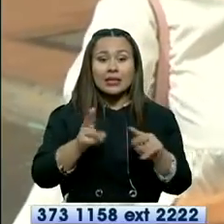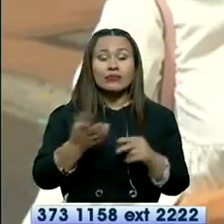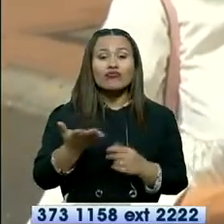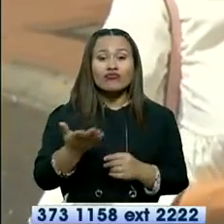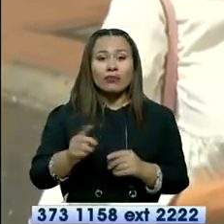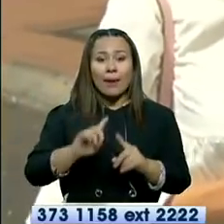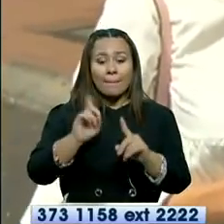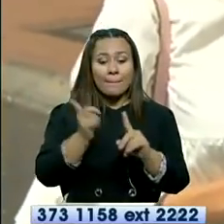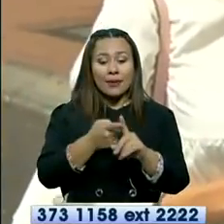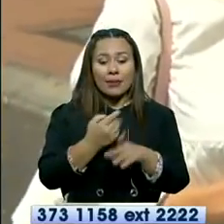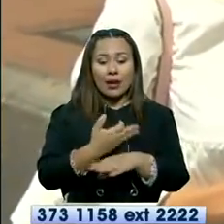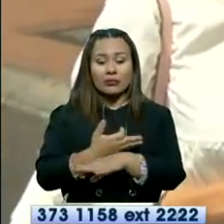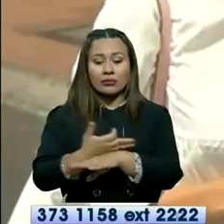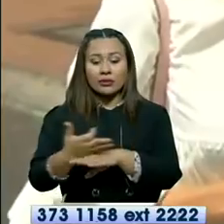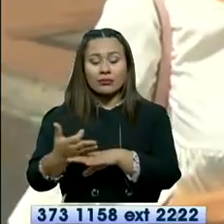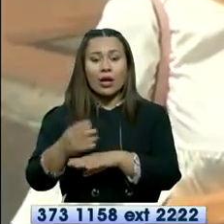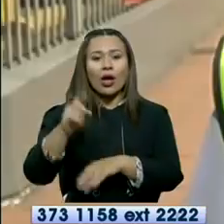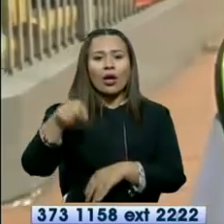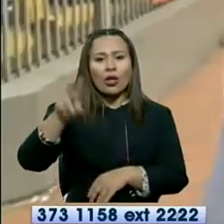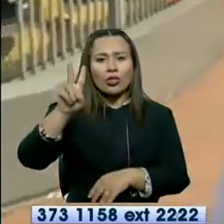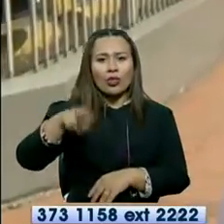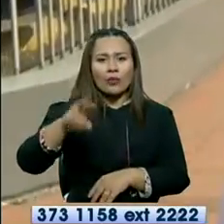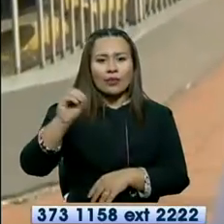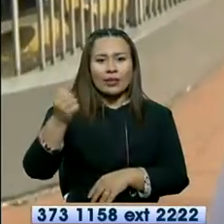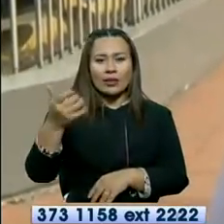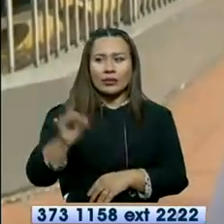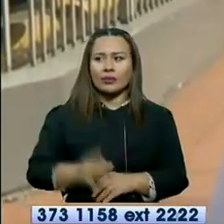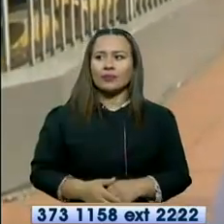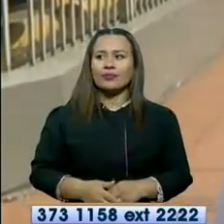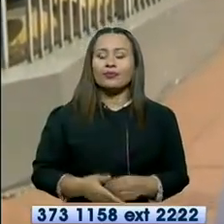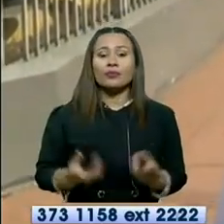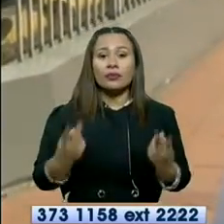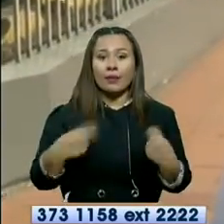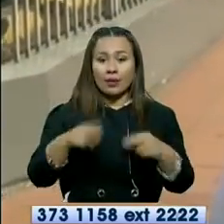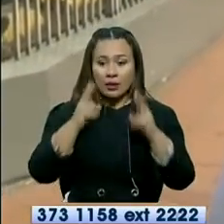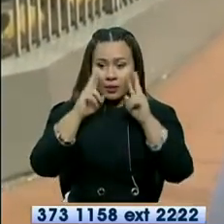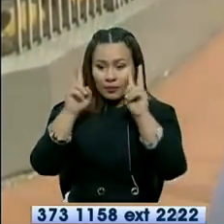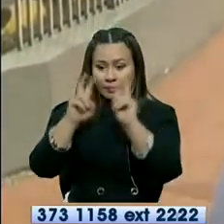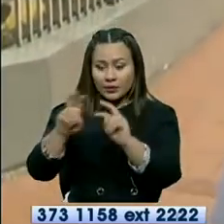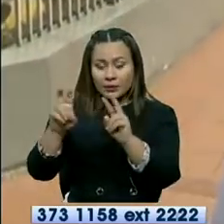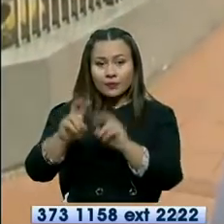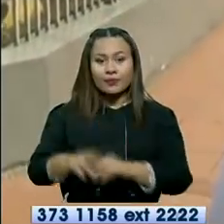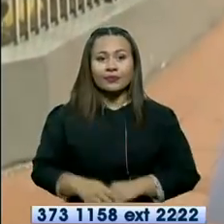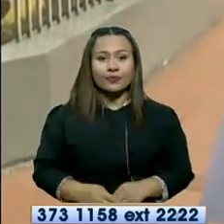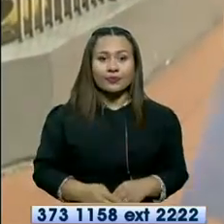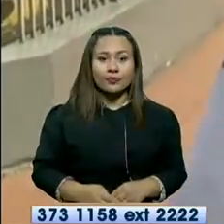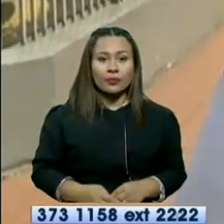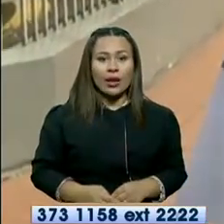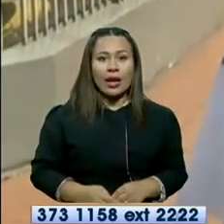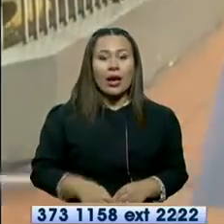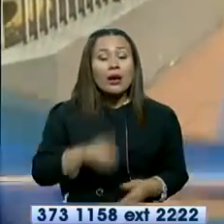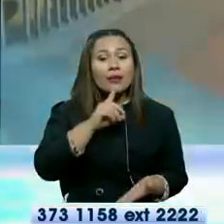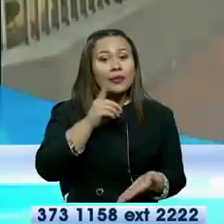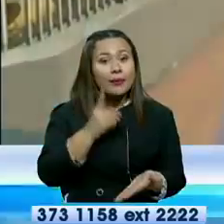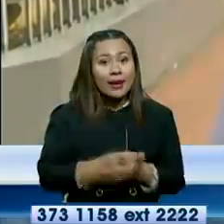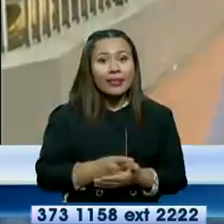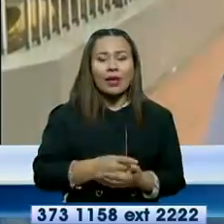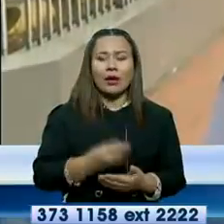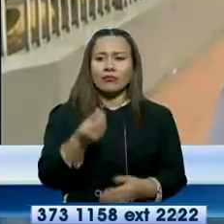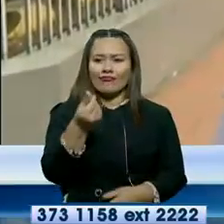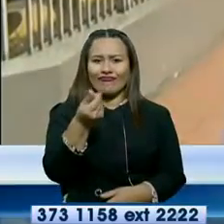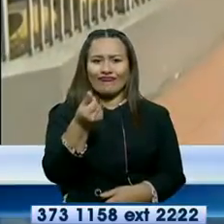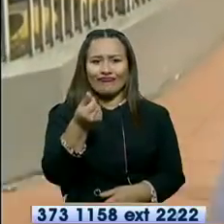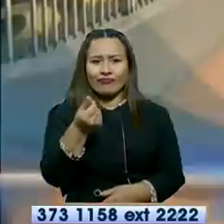primer trimestre del 2018. Y al mismo tiempo pues se hace ya el estudio para determinar ya una tarifa real, porque usted sabe que al